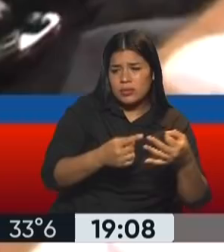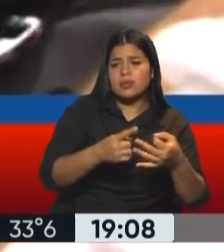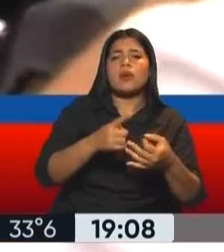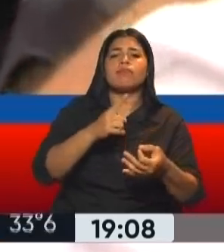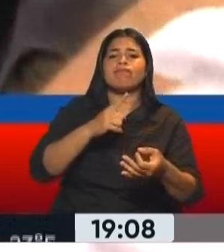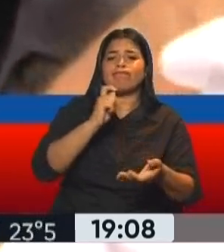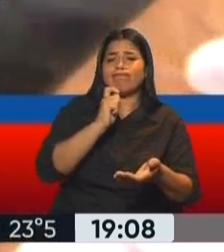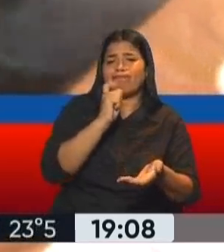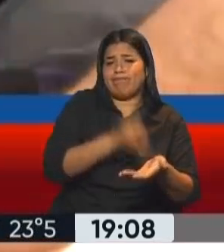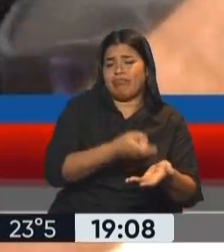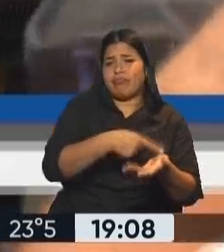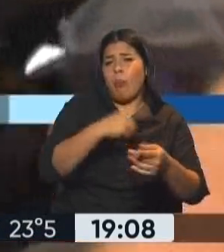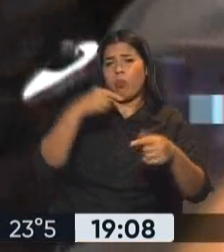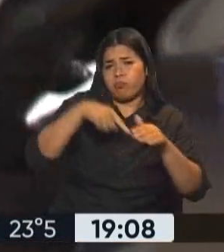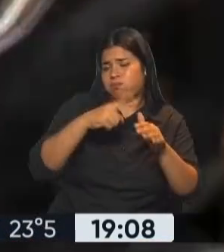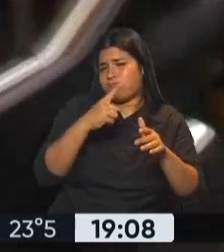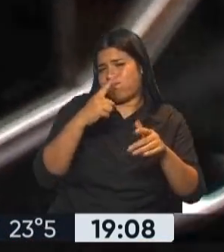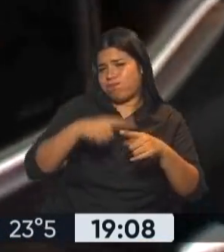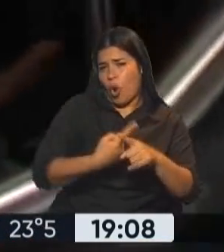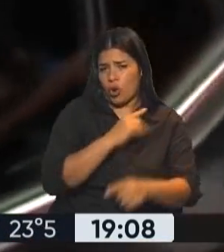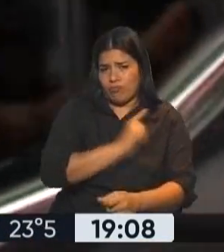un profundo poder político.